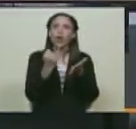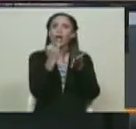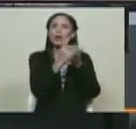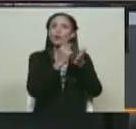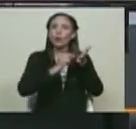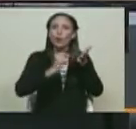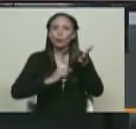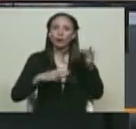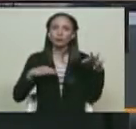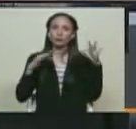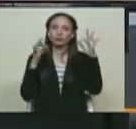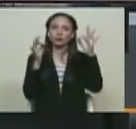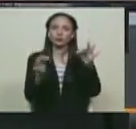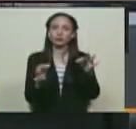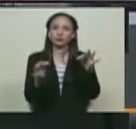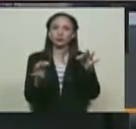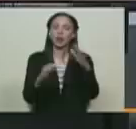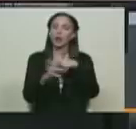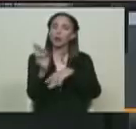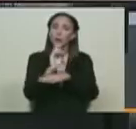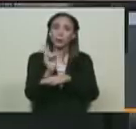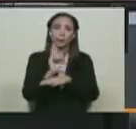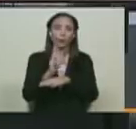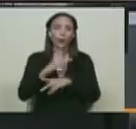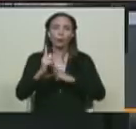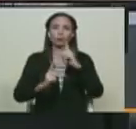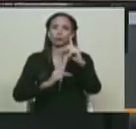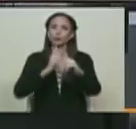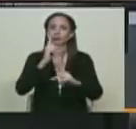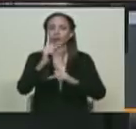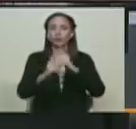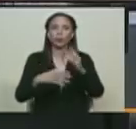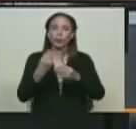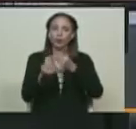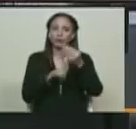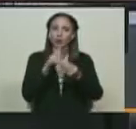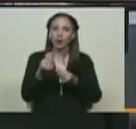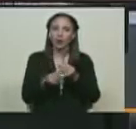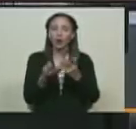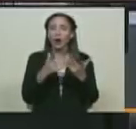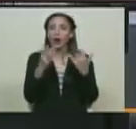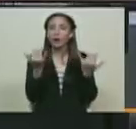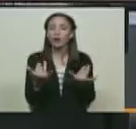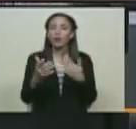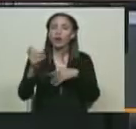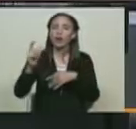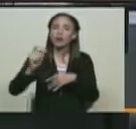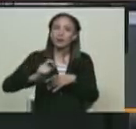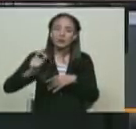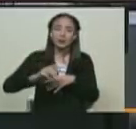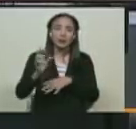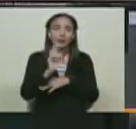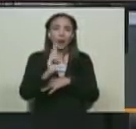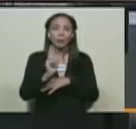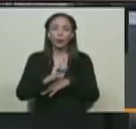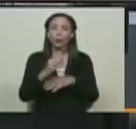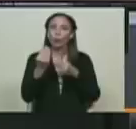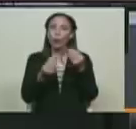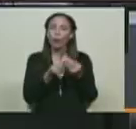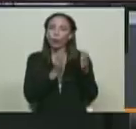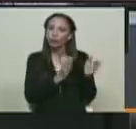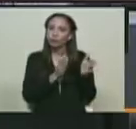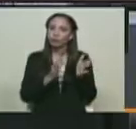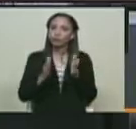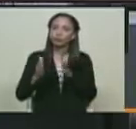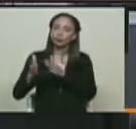ministros, de inmediato deben proceder a establecer las prioridades, las líneas principales